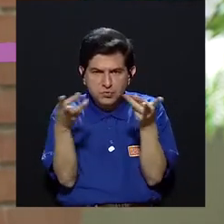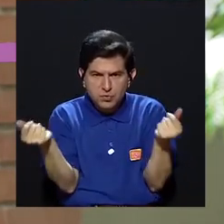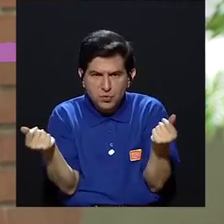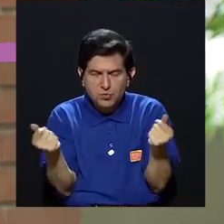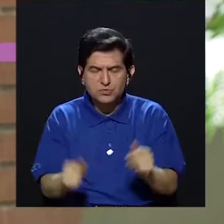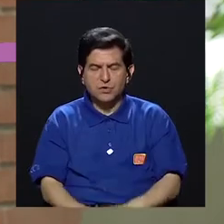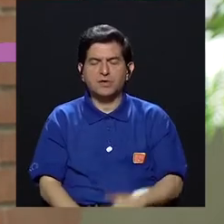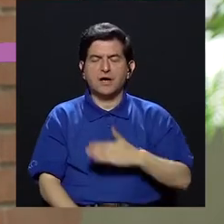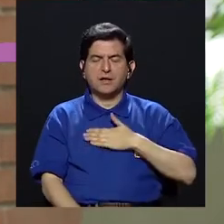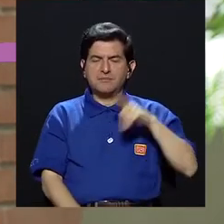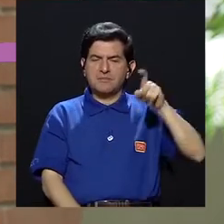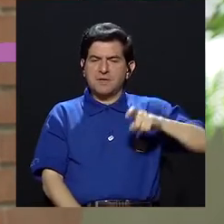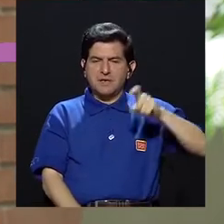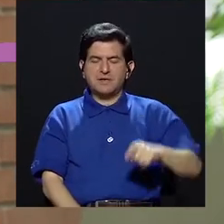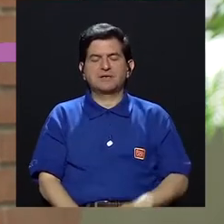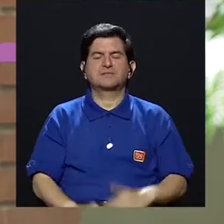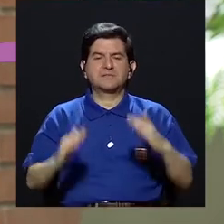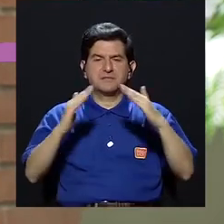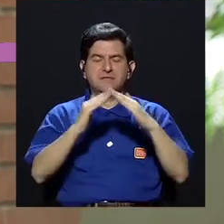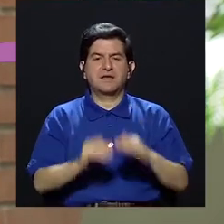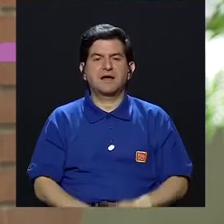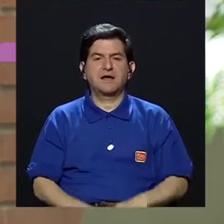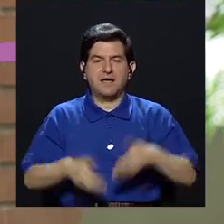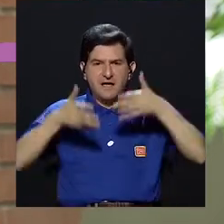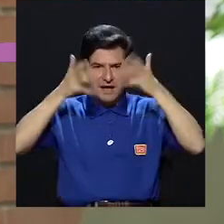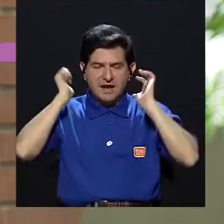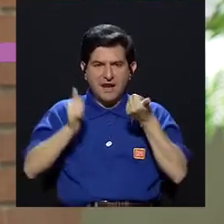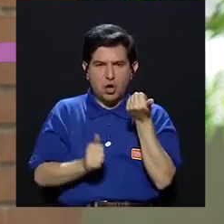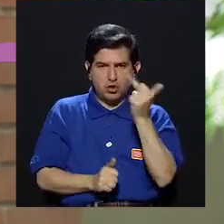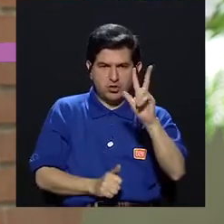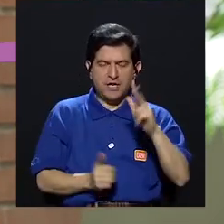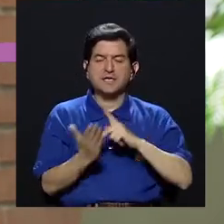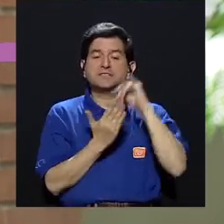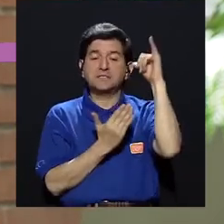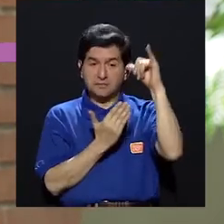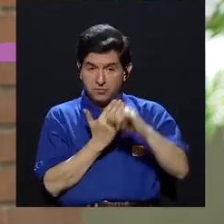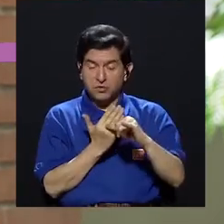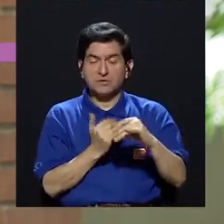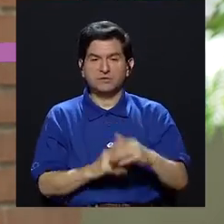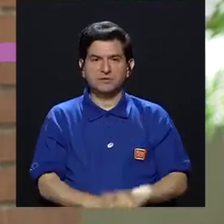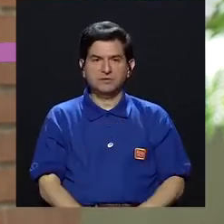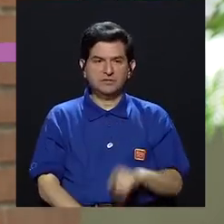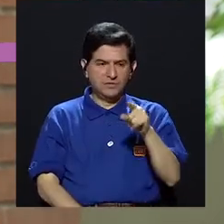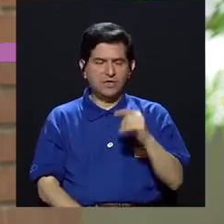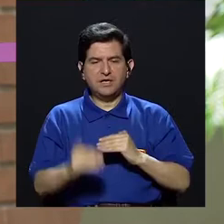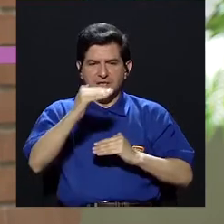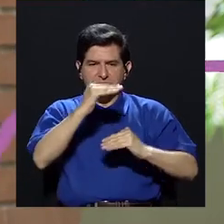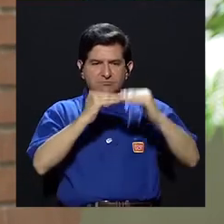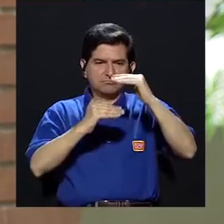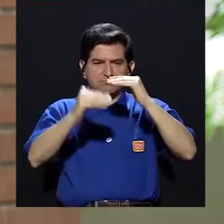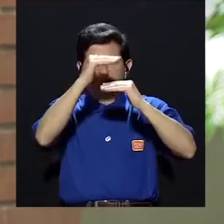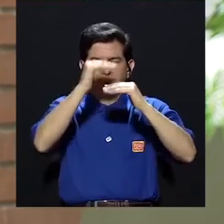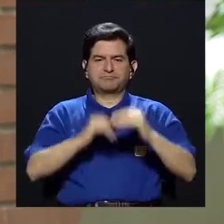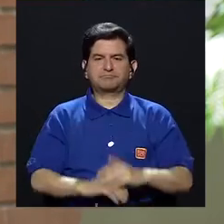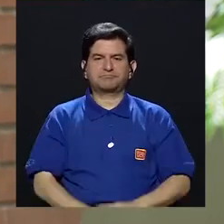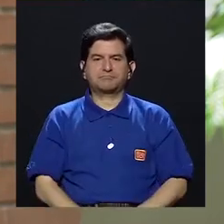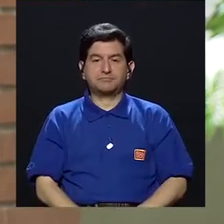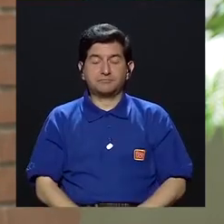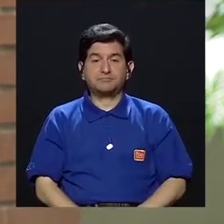solventar mi necesidad de vivienda. En León 13 estamos haciendo un proyecto en condominio,